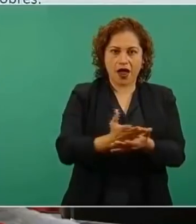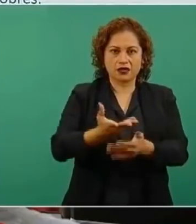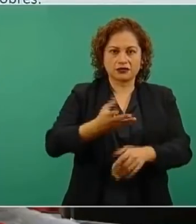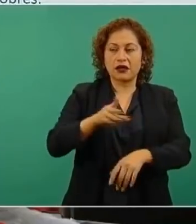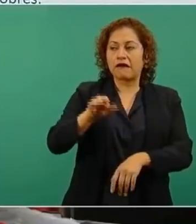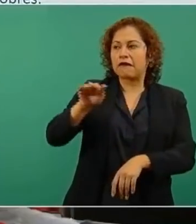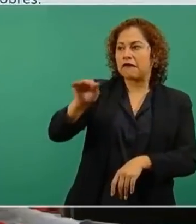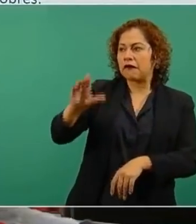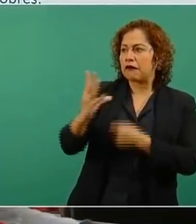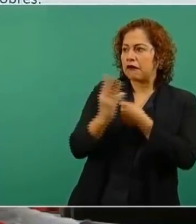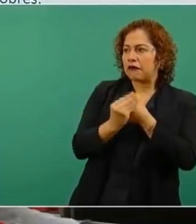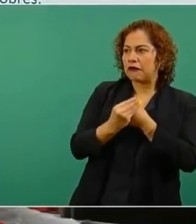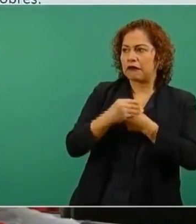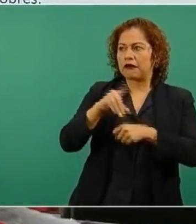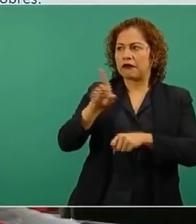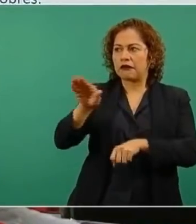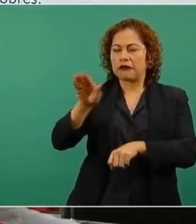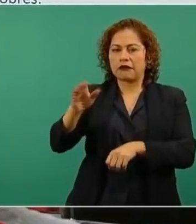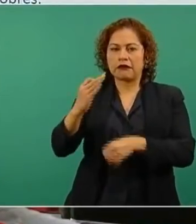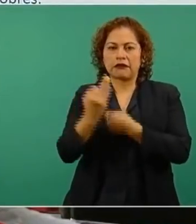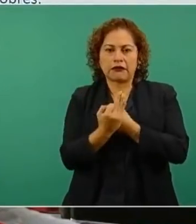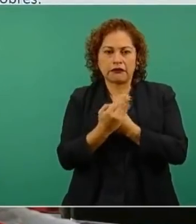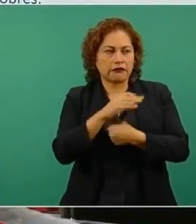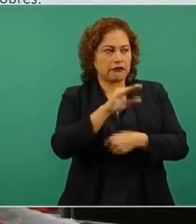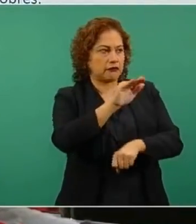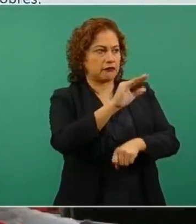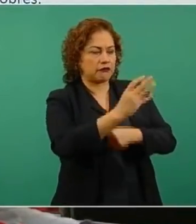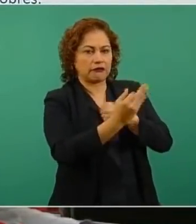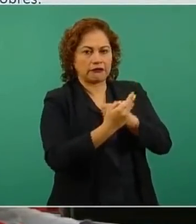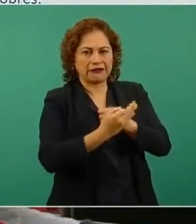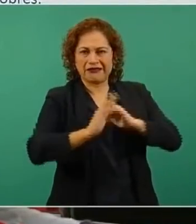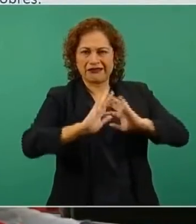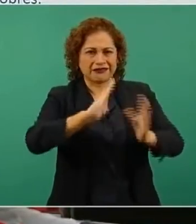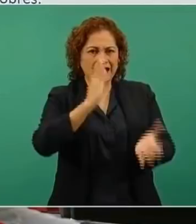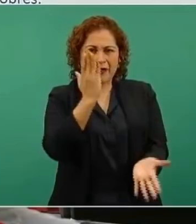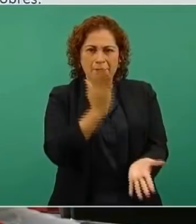de financiar, ¿no?,